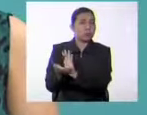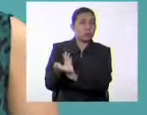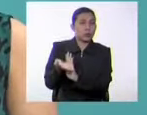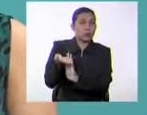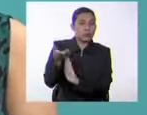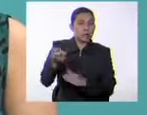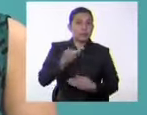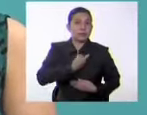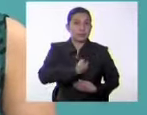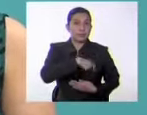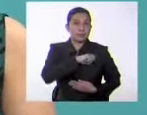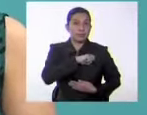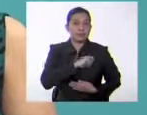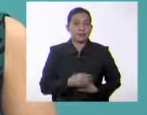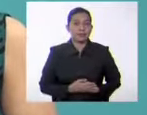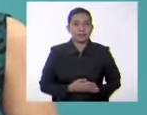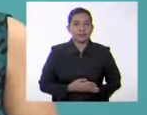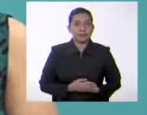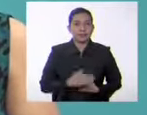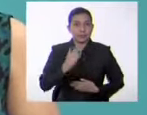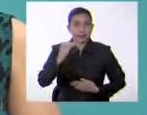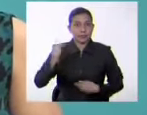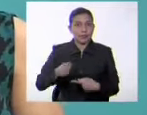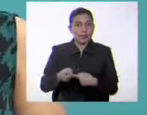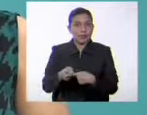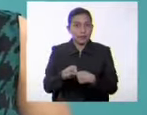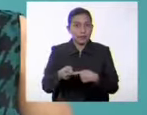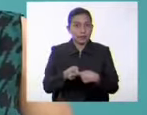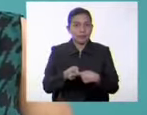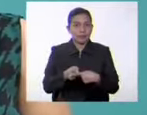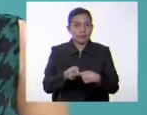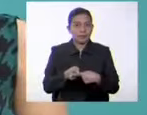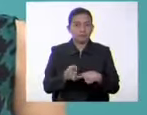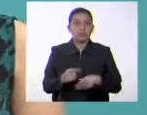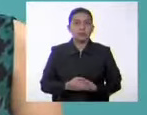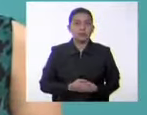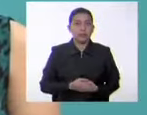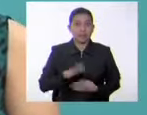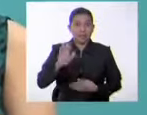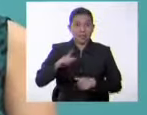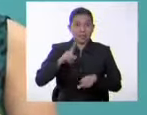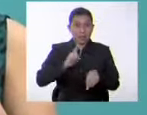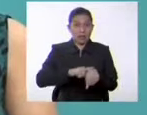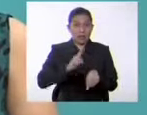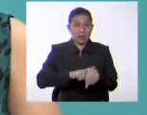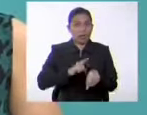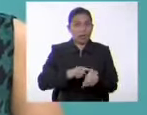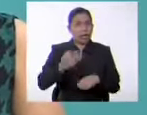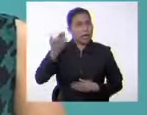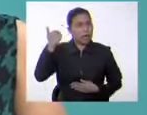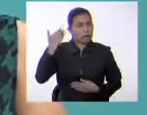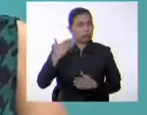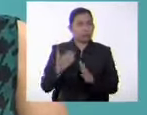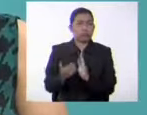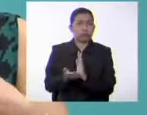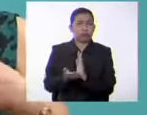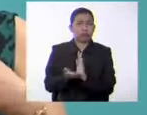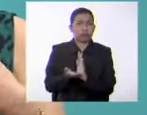eso, Inglaterra y las grandes potencias que en ese momento estaban